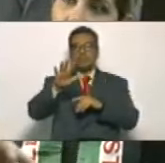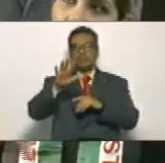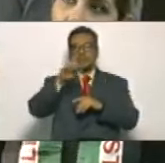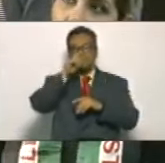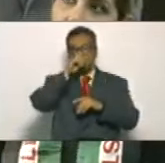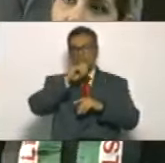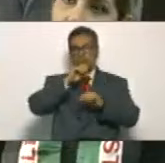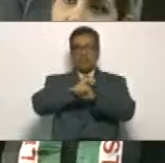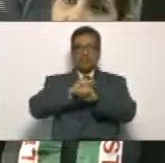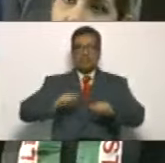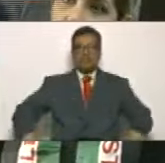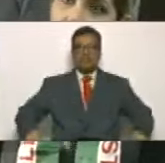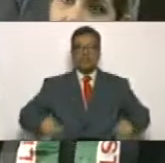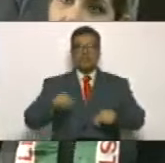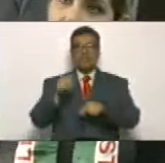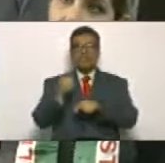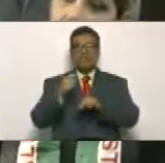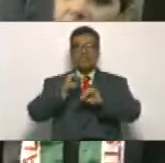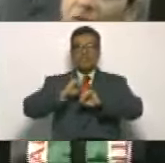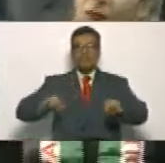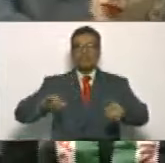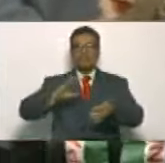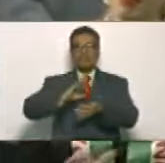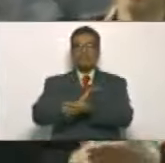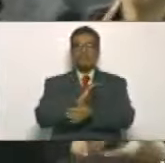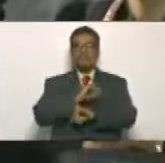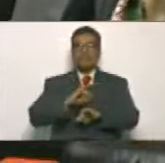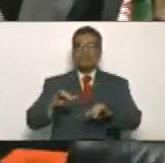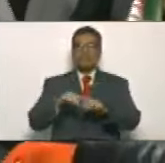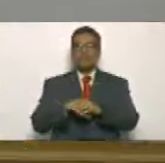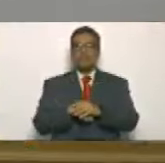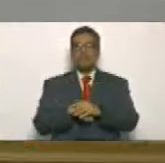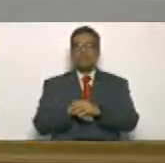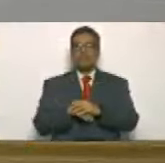fracaso es suficiente. ¡Ya basta!